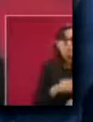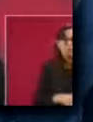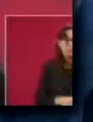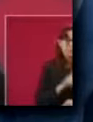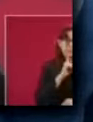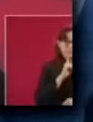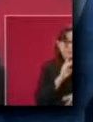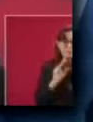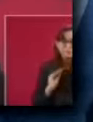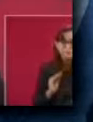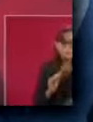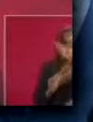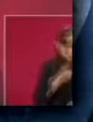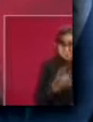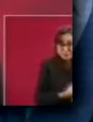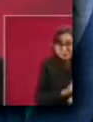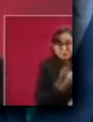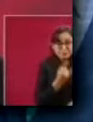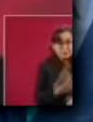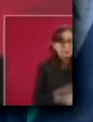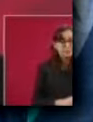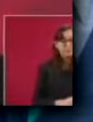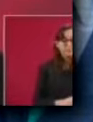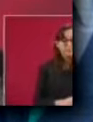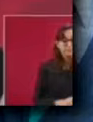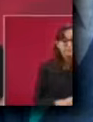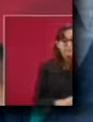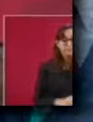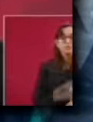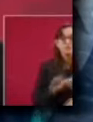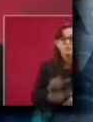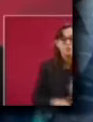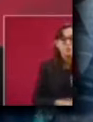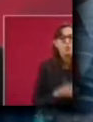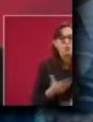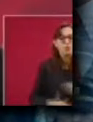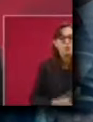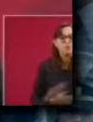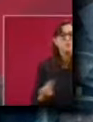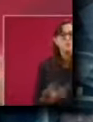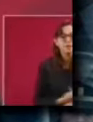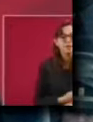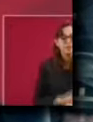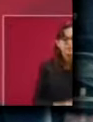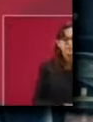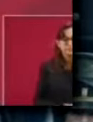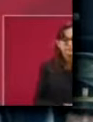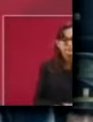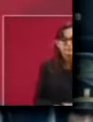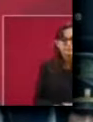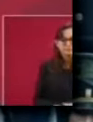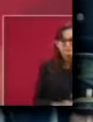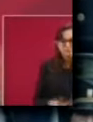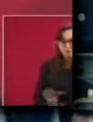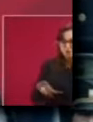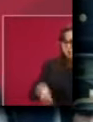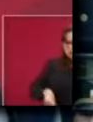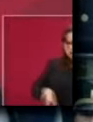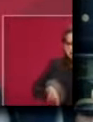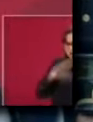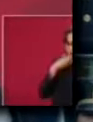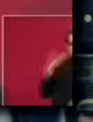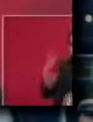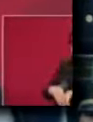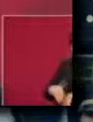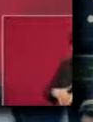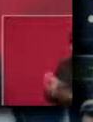Nada más mandamos una notita y ya. ¿Qué va a ocurrir? ¿Cuál es el desenlace? Tú me preguntarías, oiga, si no fue informado el gobierno de México y es la obligación de